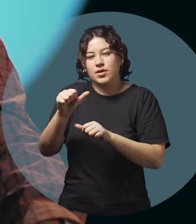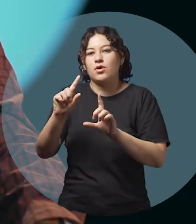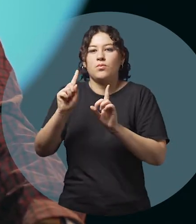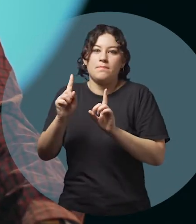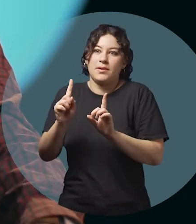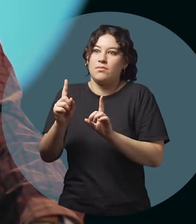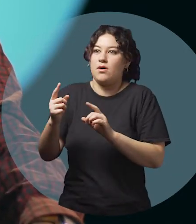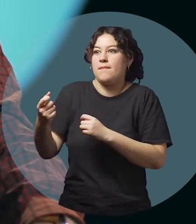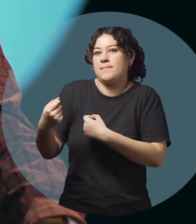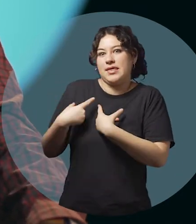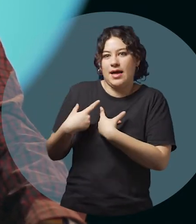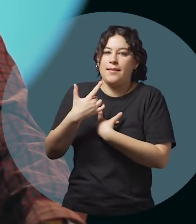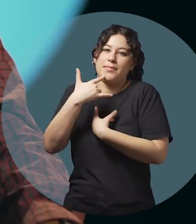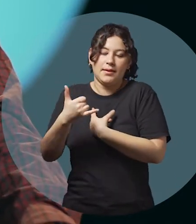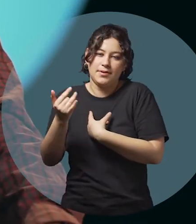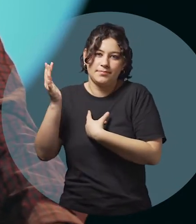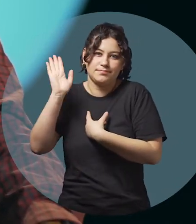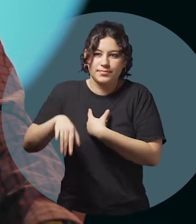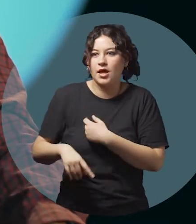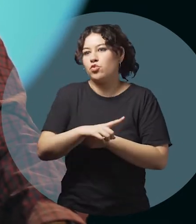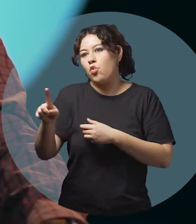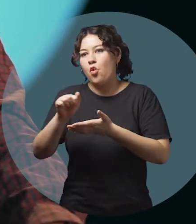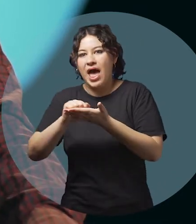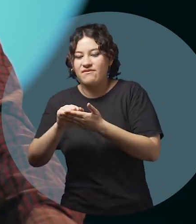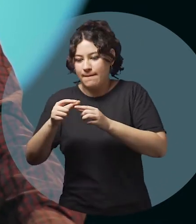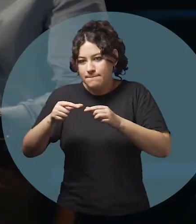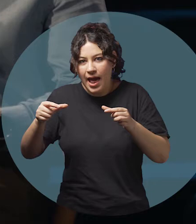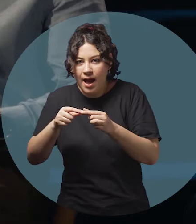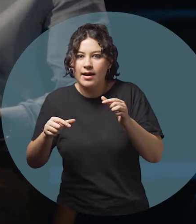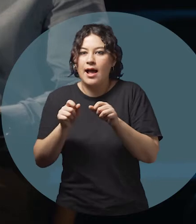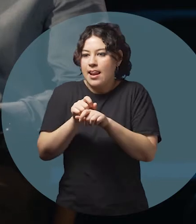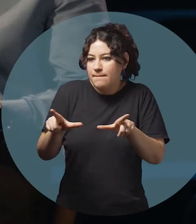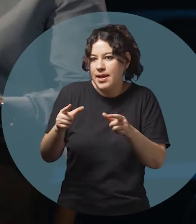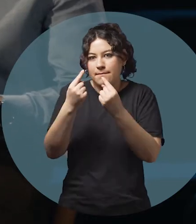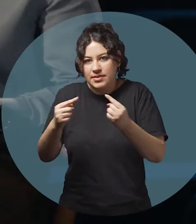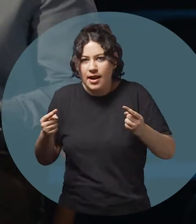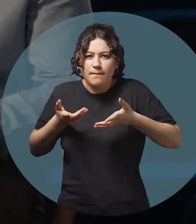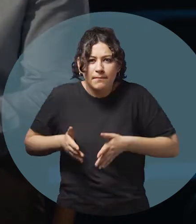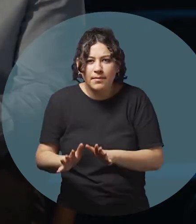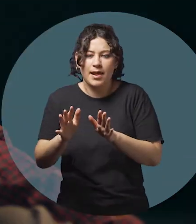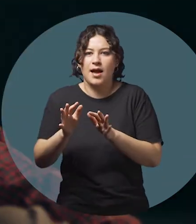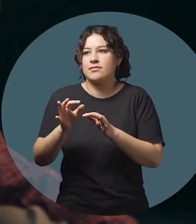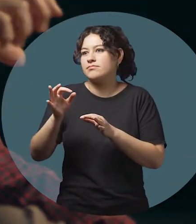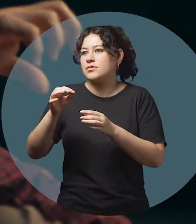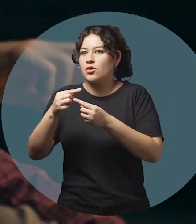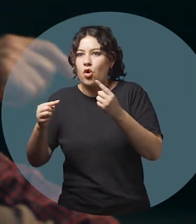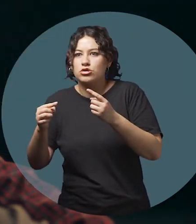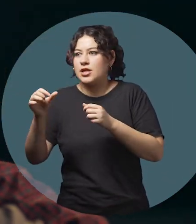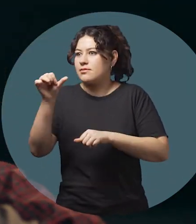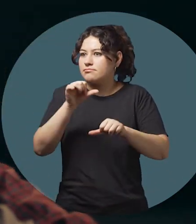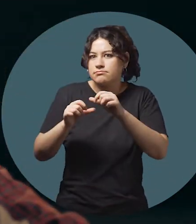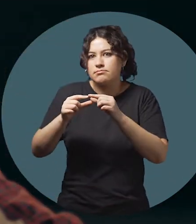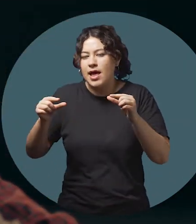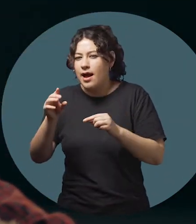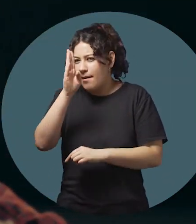tareas que a uno le podían dar, o sea, encárgate de lavar las placas, de limpiar el material, de preparar hisopos, de preparar